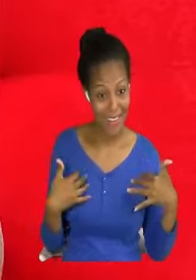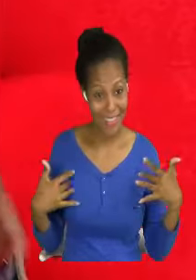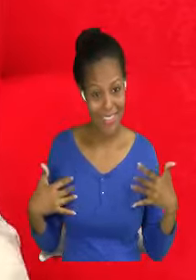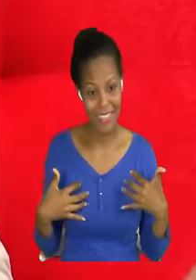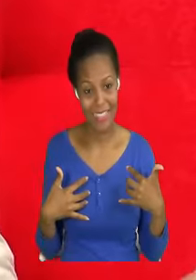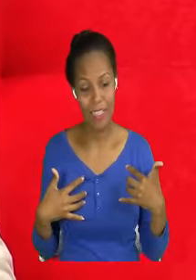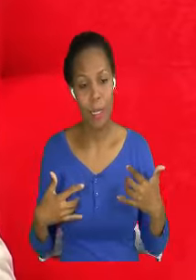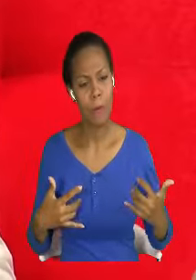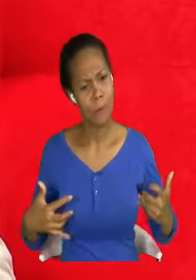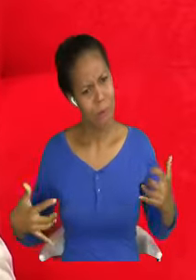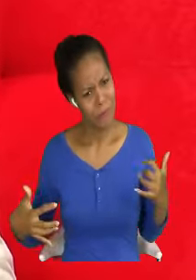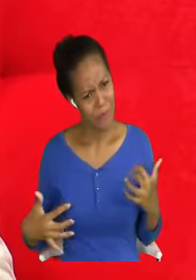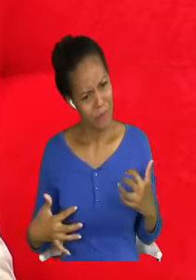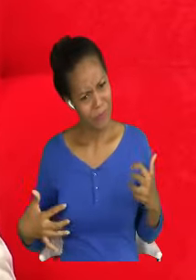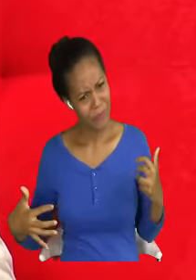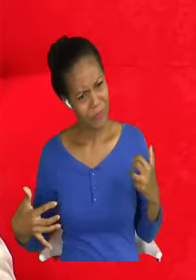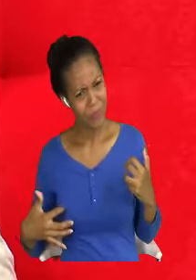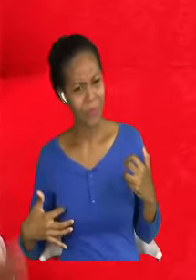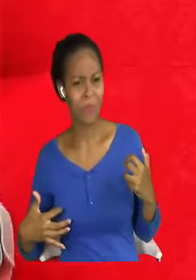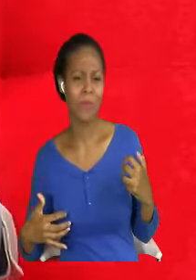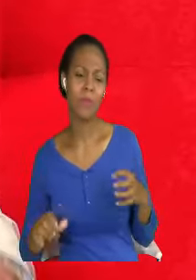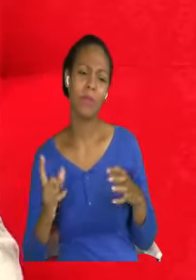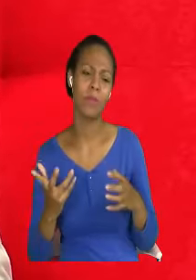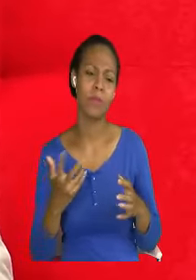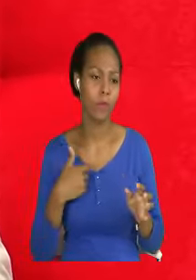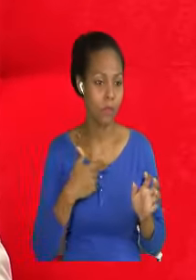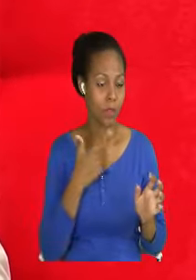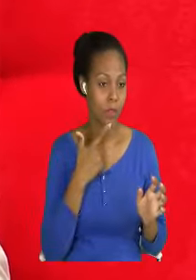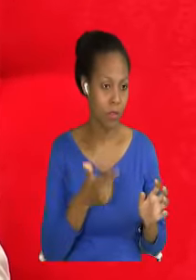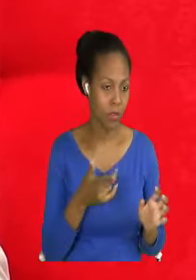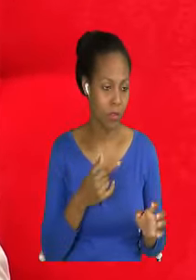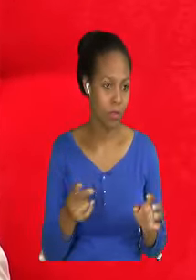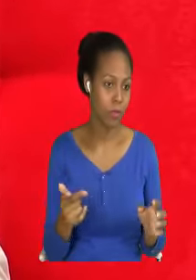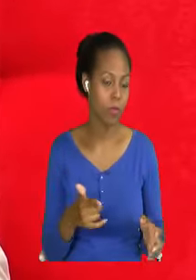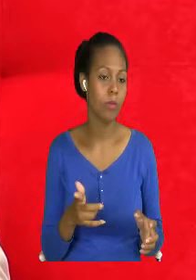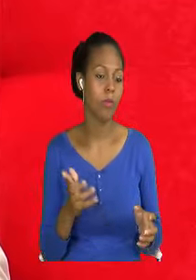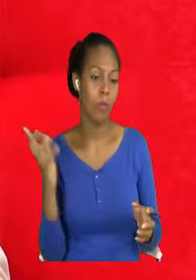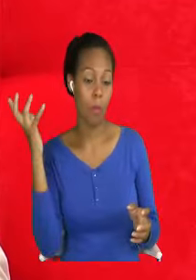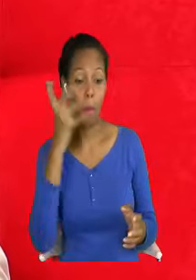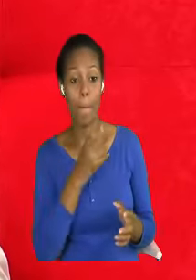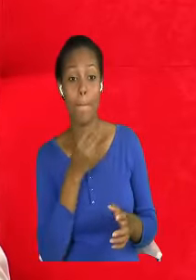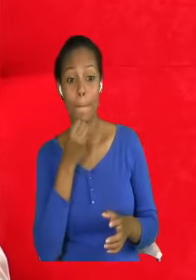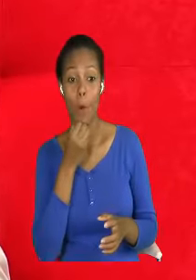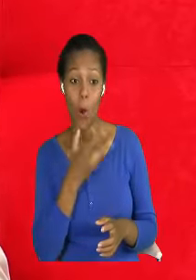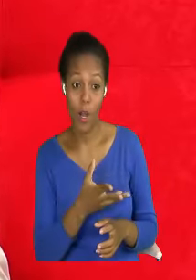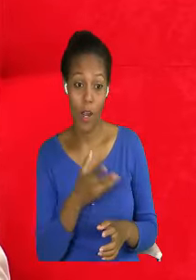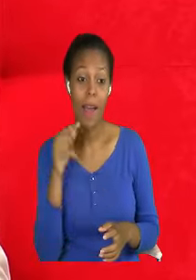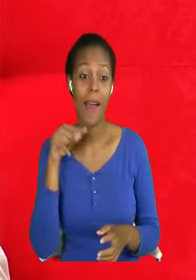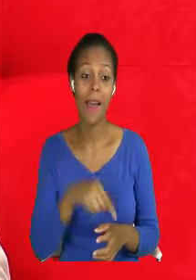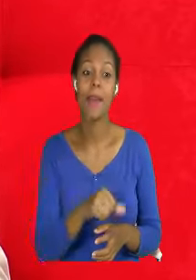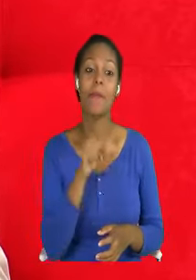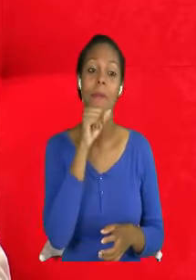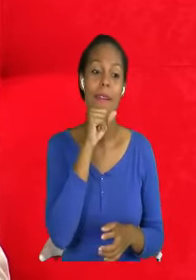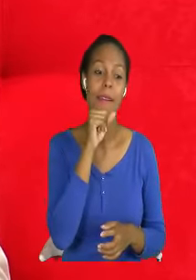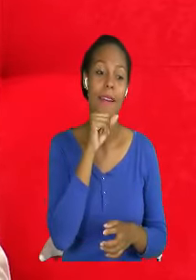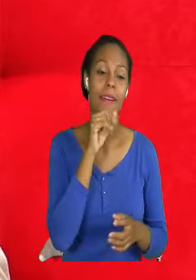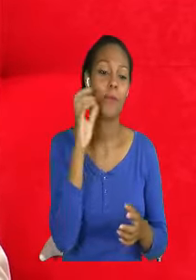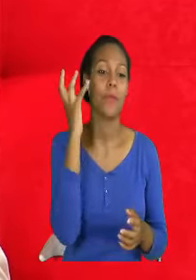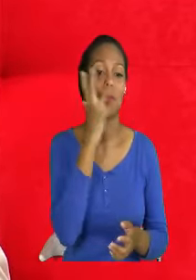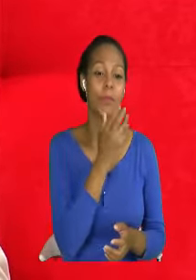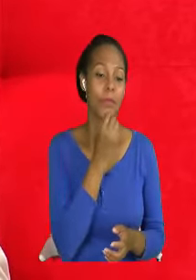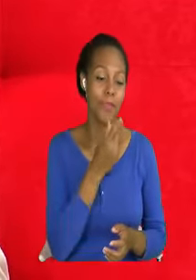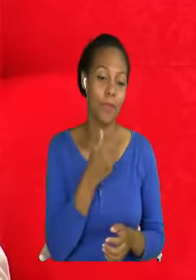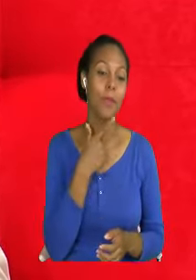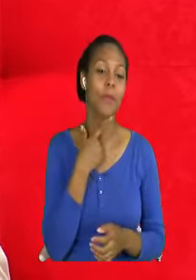un vallenato, yo lo estoy llamando un vallenato nuevo. Es algo bien bonito que estamos haciendo aquí en Barranca Bermeja. De hecho, estoy